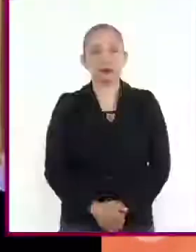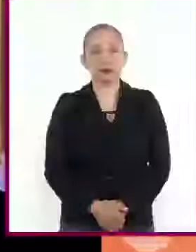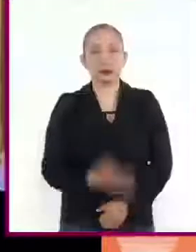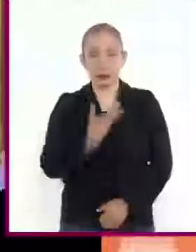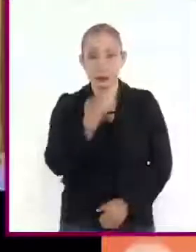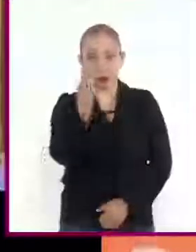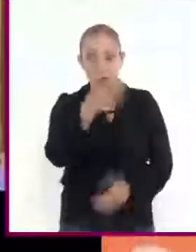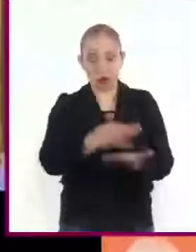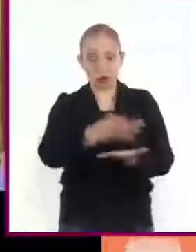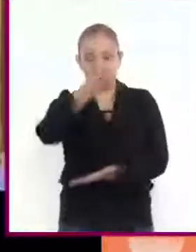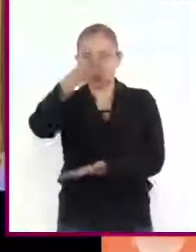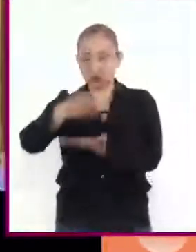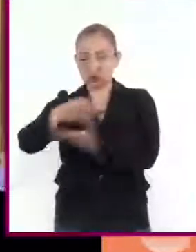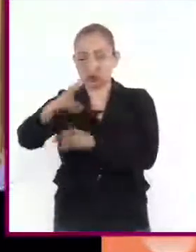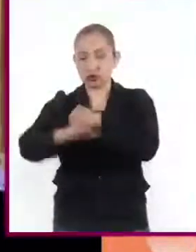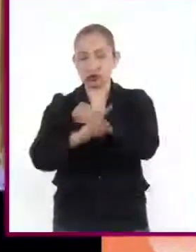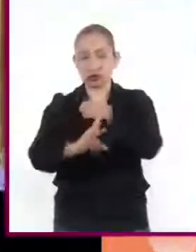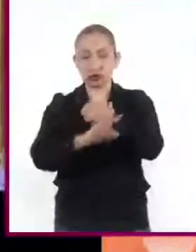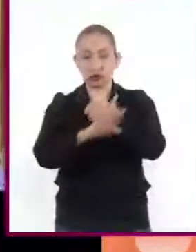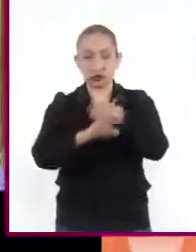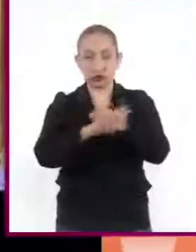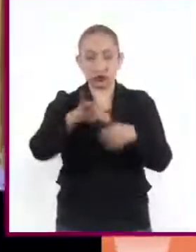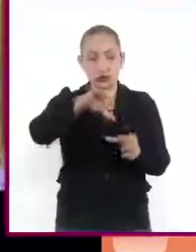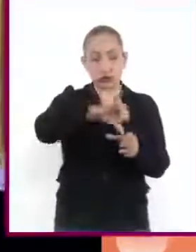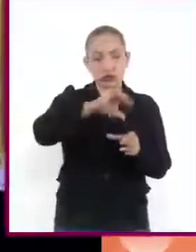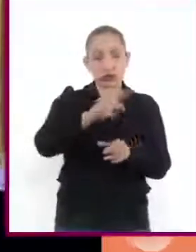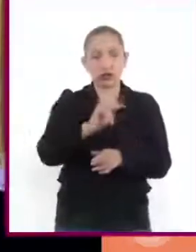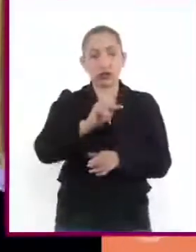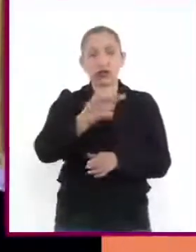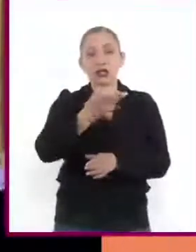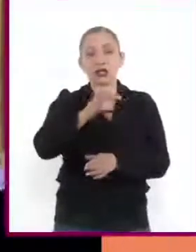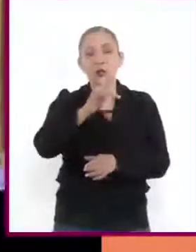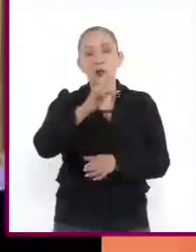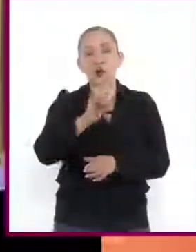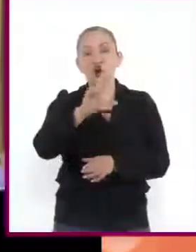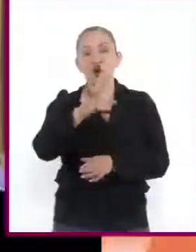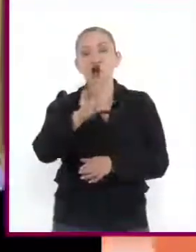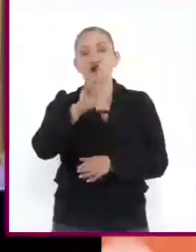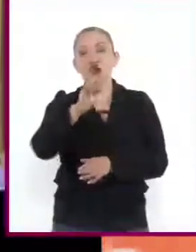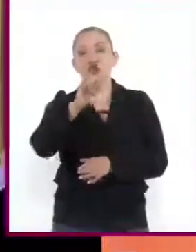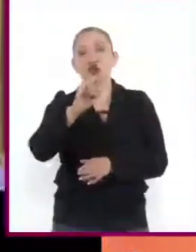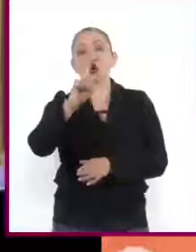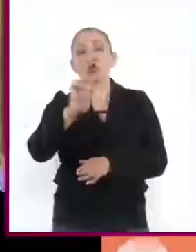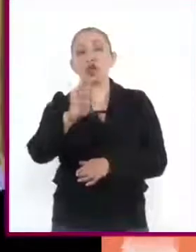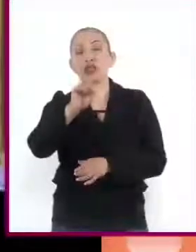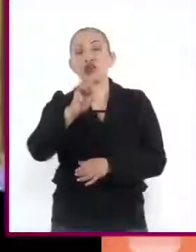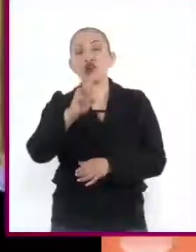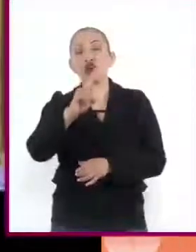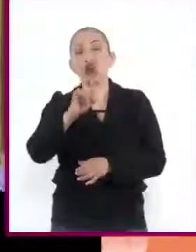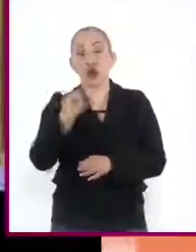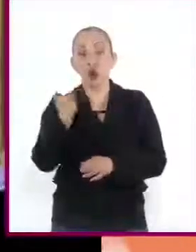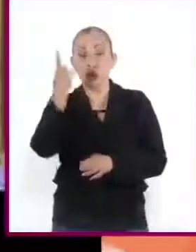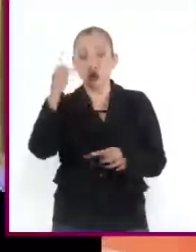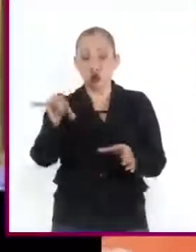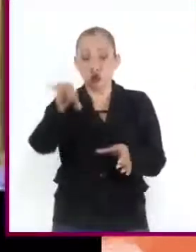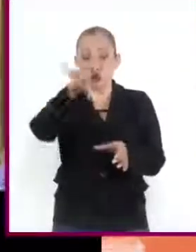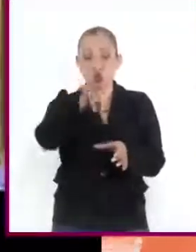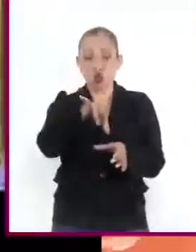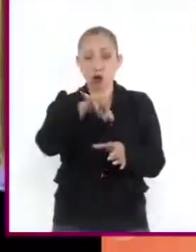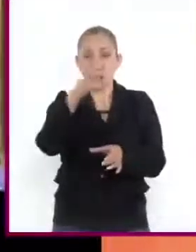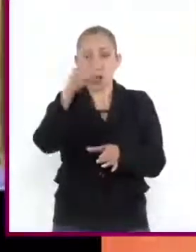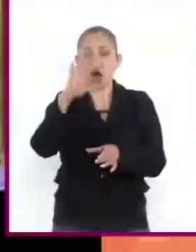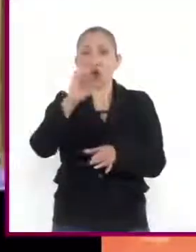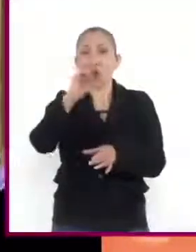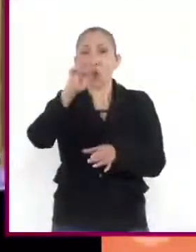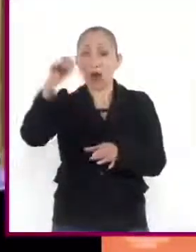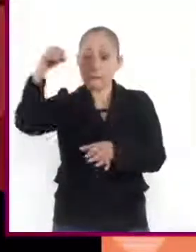Tenemos 2 tubos con disoluciones de hipoclorito de sodio. En uno de los tubos agregamos el